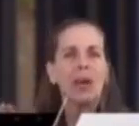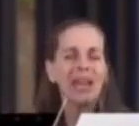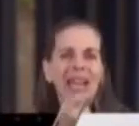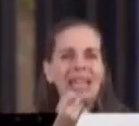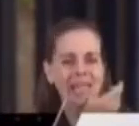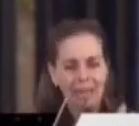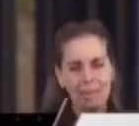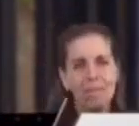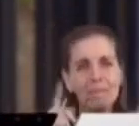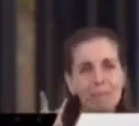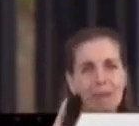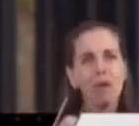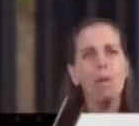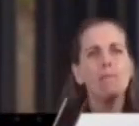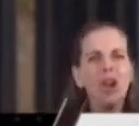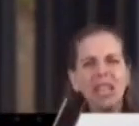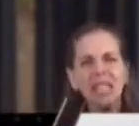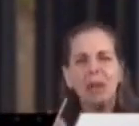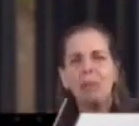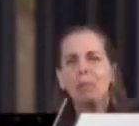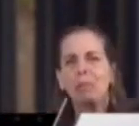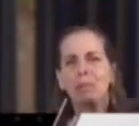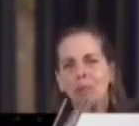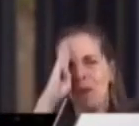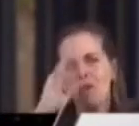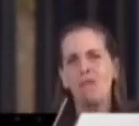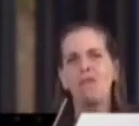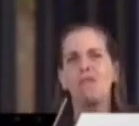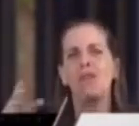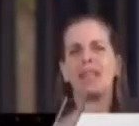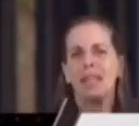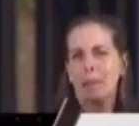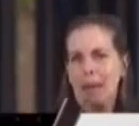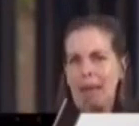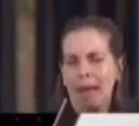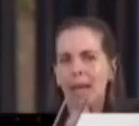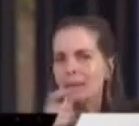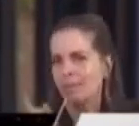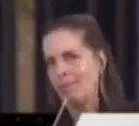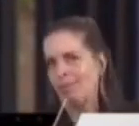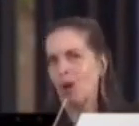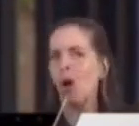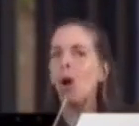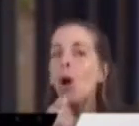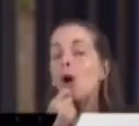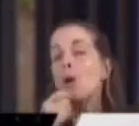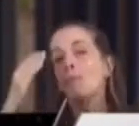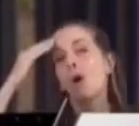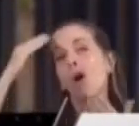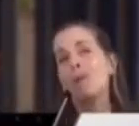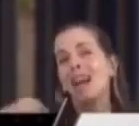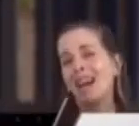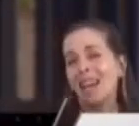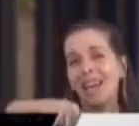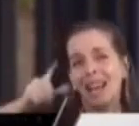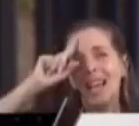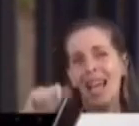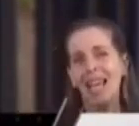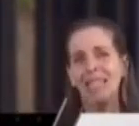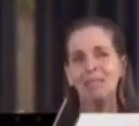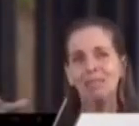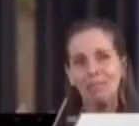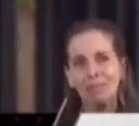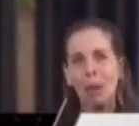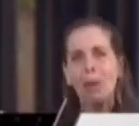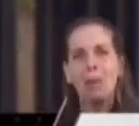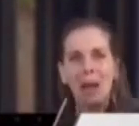dedica a menospreciar y ostigar a sus fuerzas armadas qu homenaje a los héroes malvines puede ser en simultáneo el